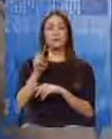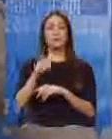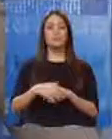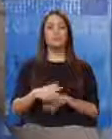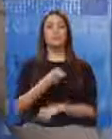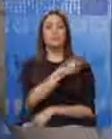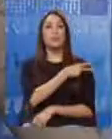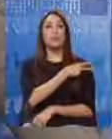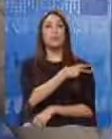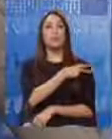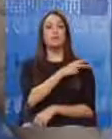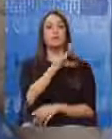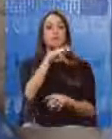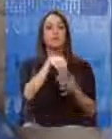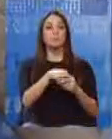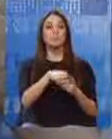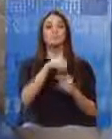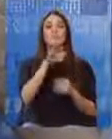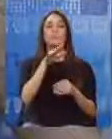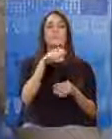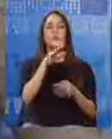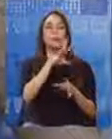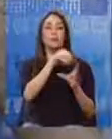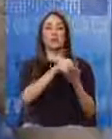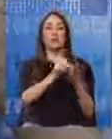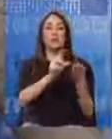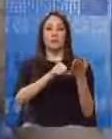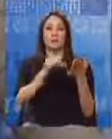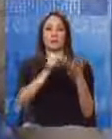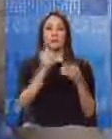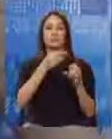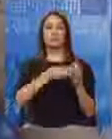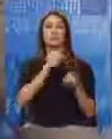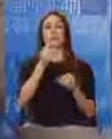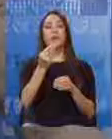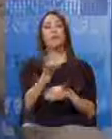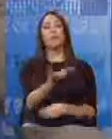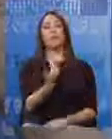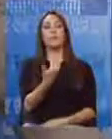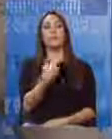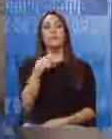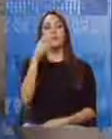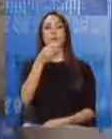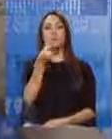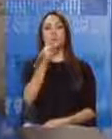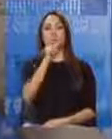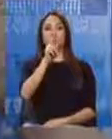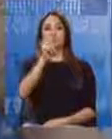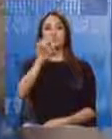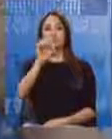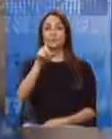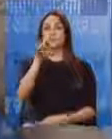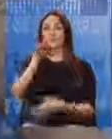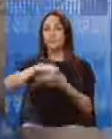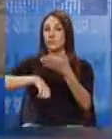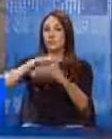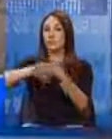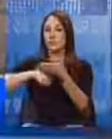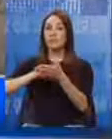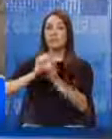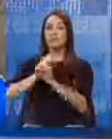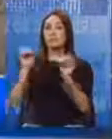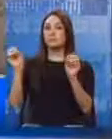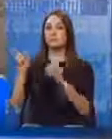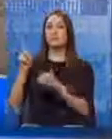Docentes activos y no activos del magisterio podrán reclamar la devolución de sus dineros en caso que la UNE les haya descontado sin la